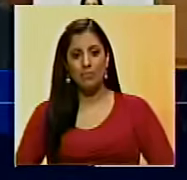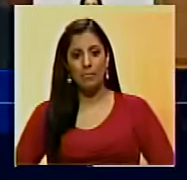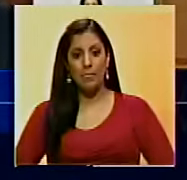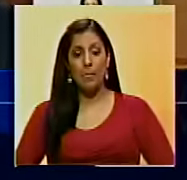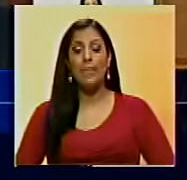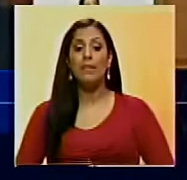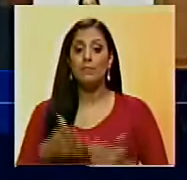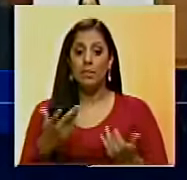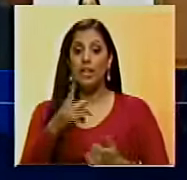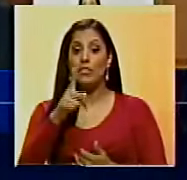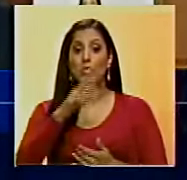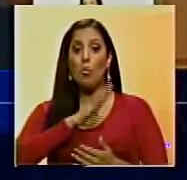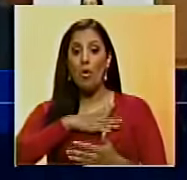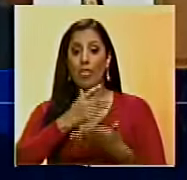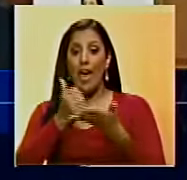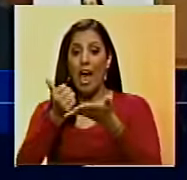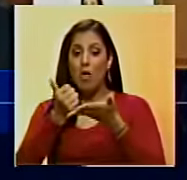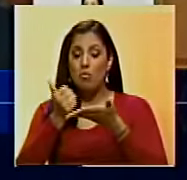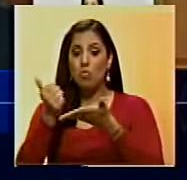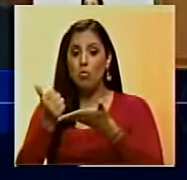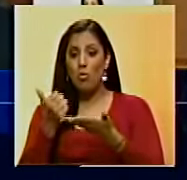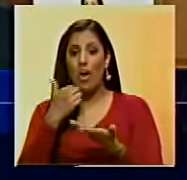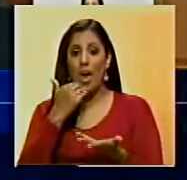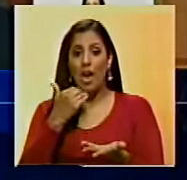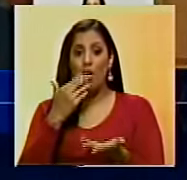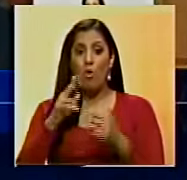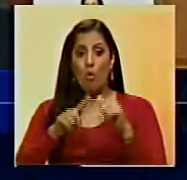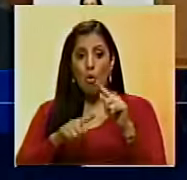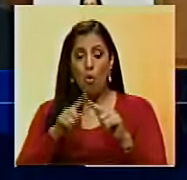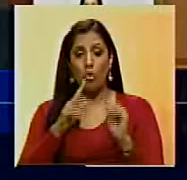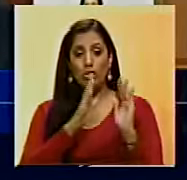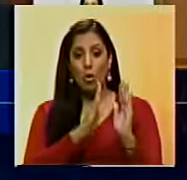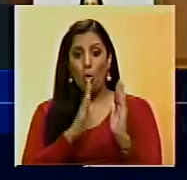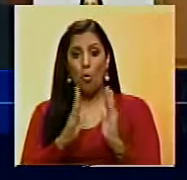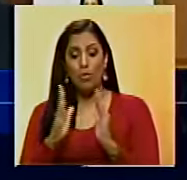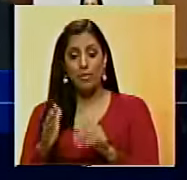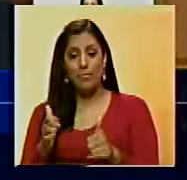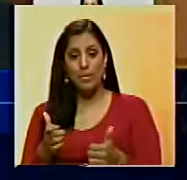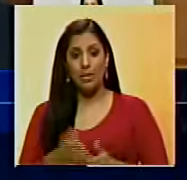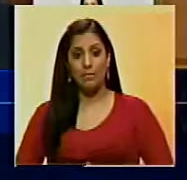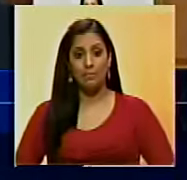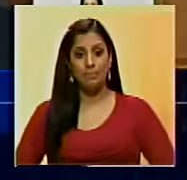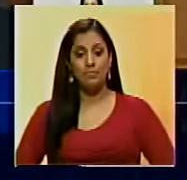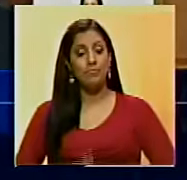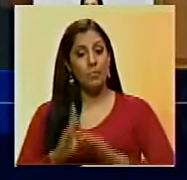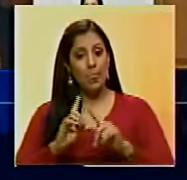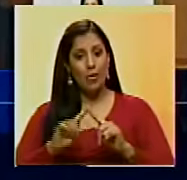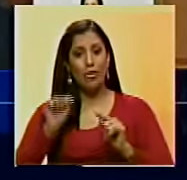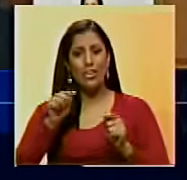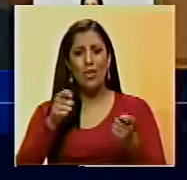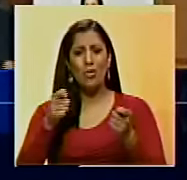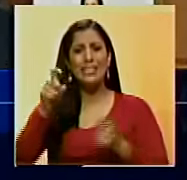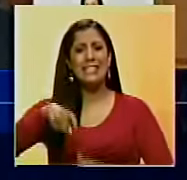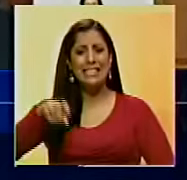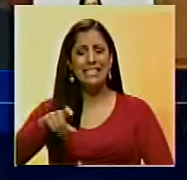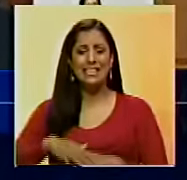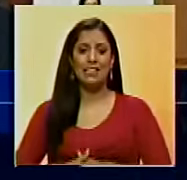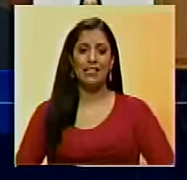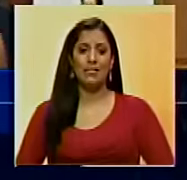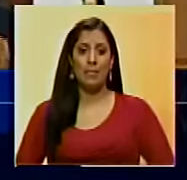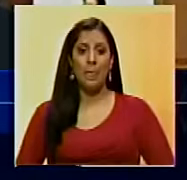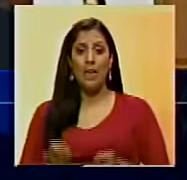Esto nos va a ir ayudando a poner las cosas en su lugar. Esto es una medida necesaria,